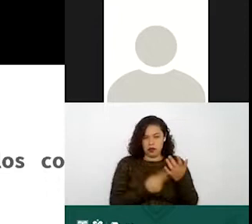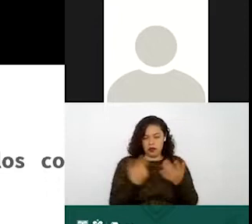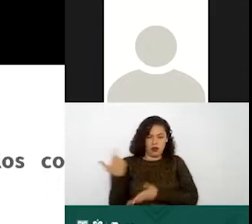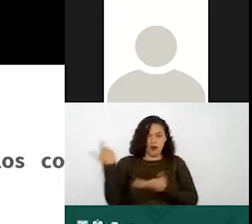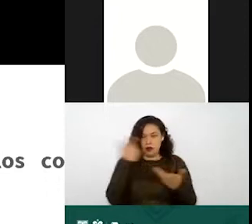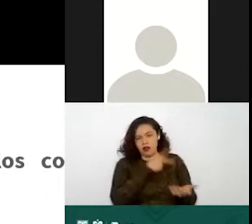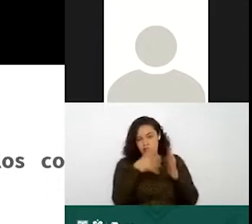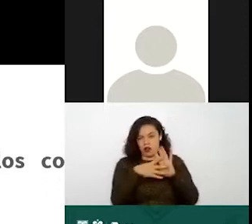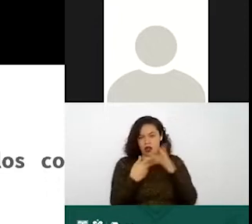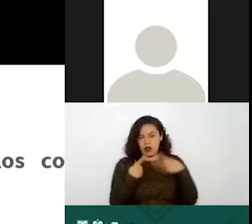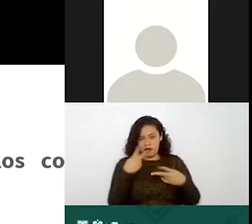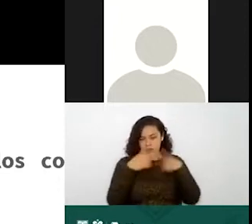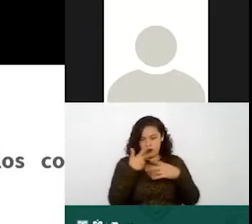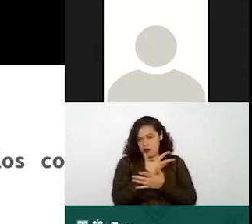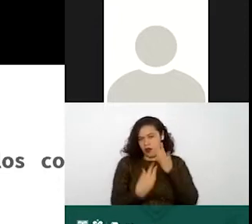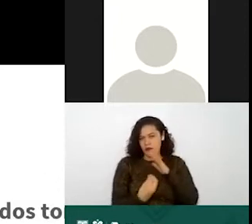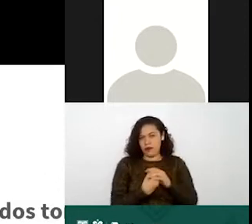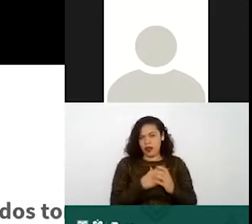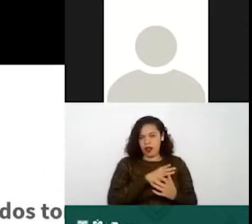presupuesto a los asistentes